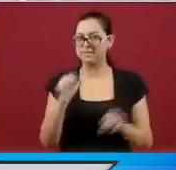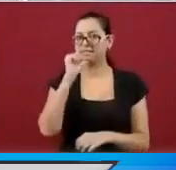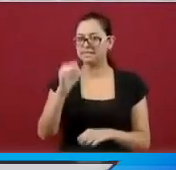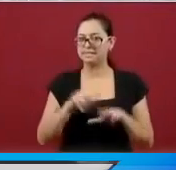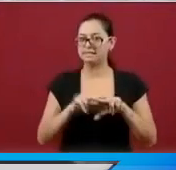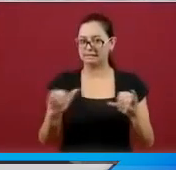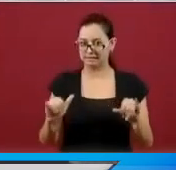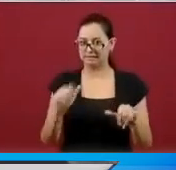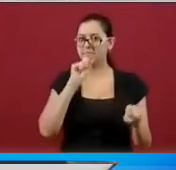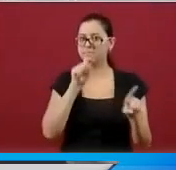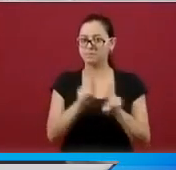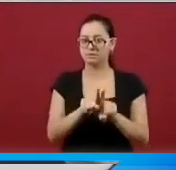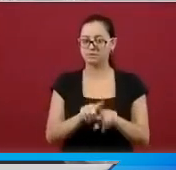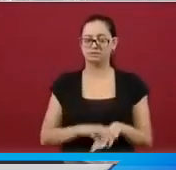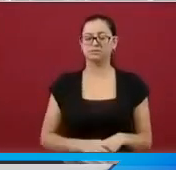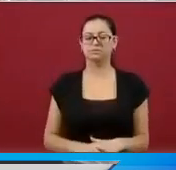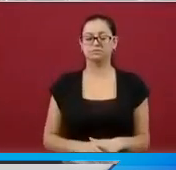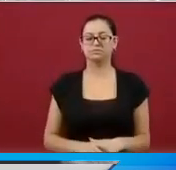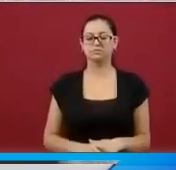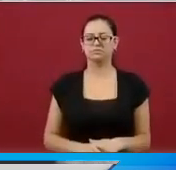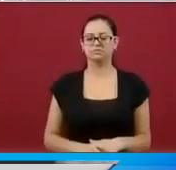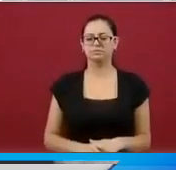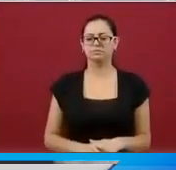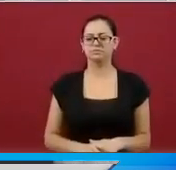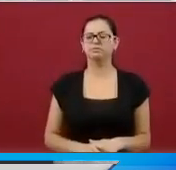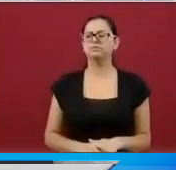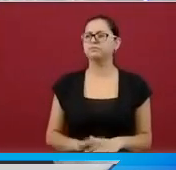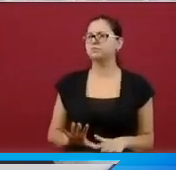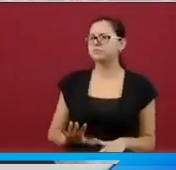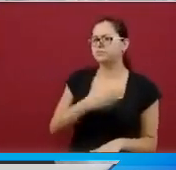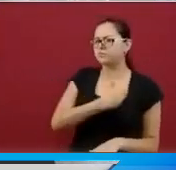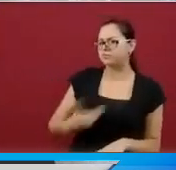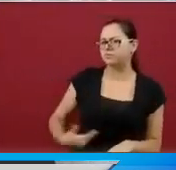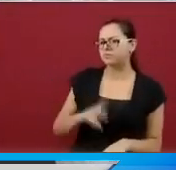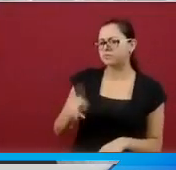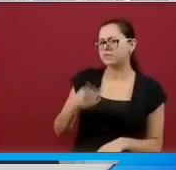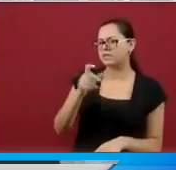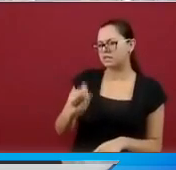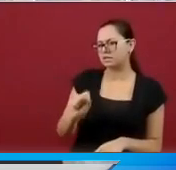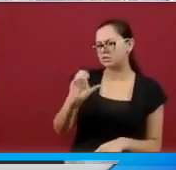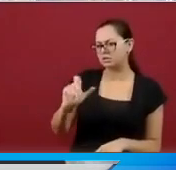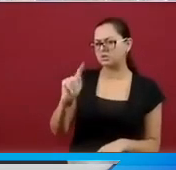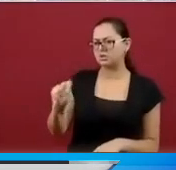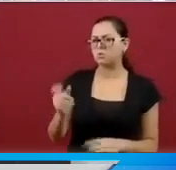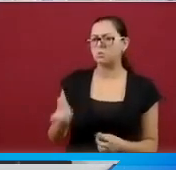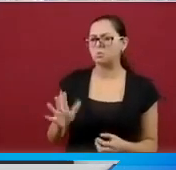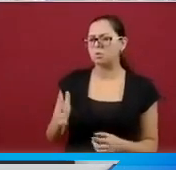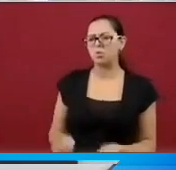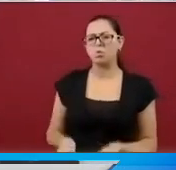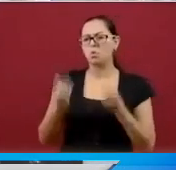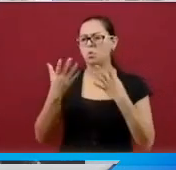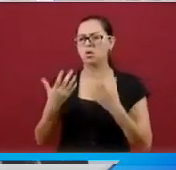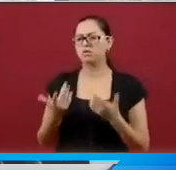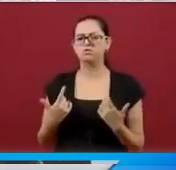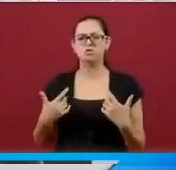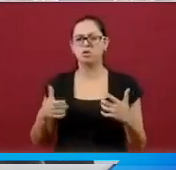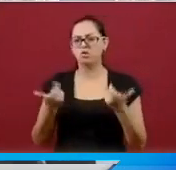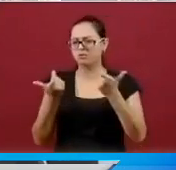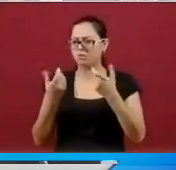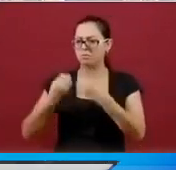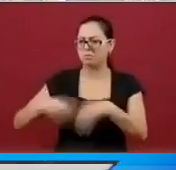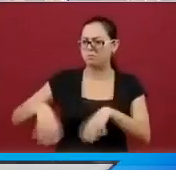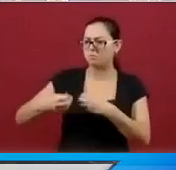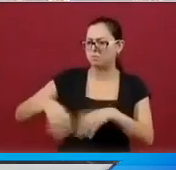43. Se tomará en cuenta la opinión de los padres. Se tomarán las recomendaciones que realice la Comisión Nacional de los Derechos Humanos.